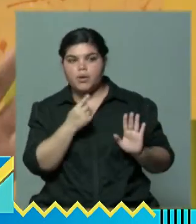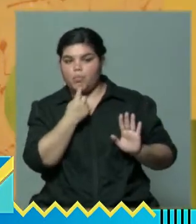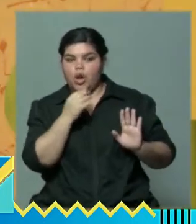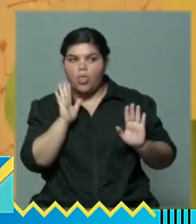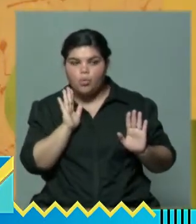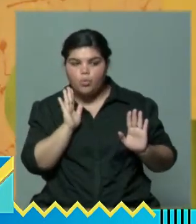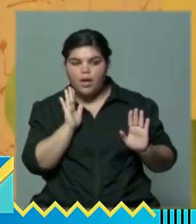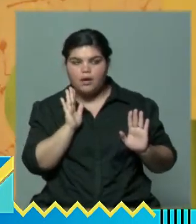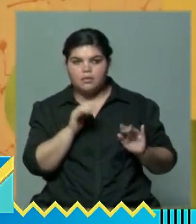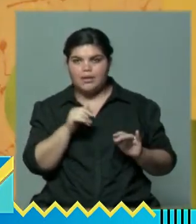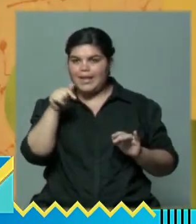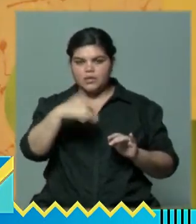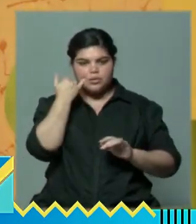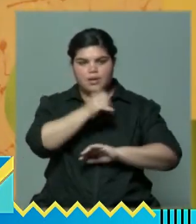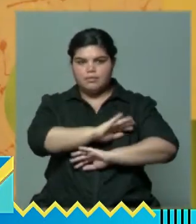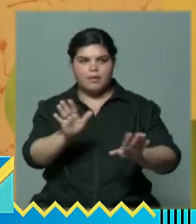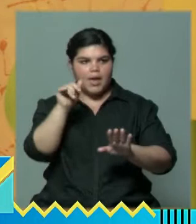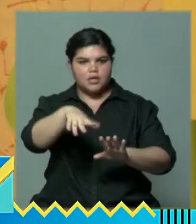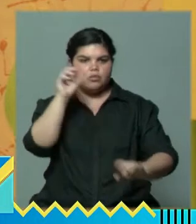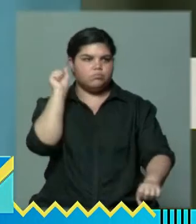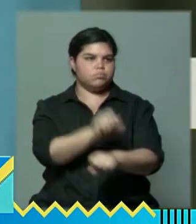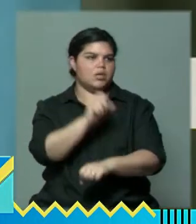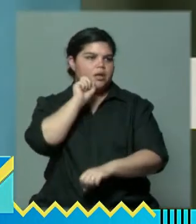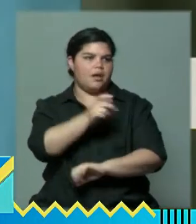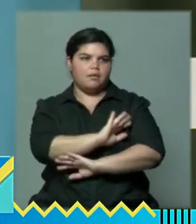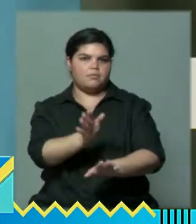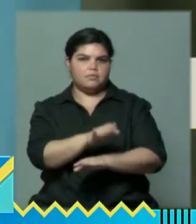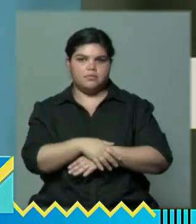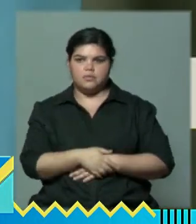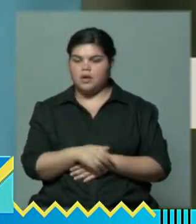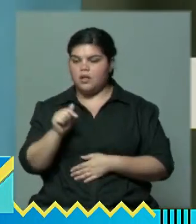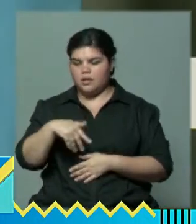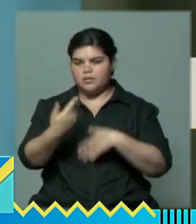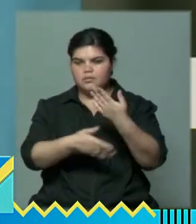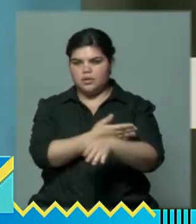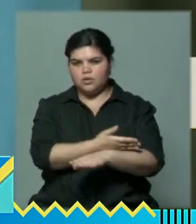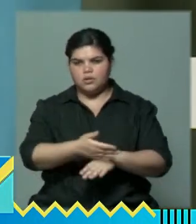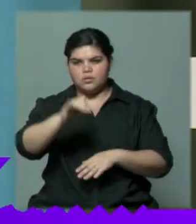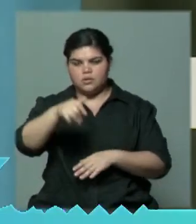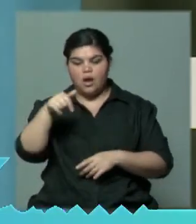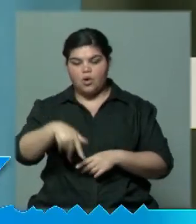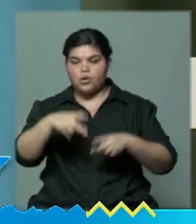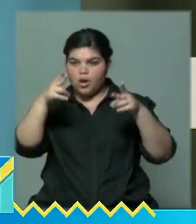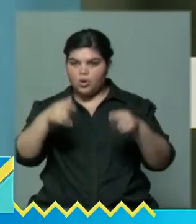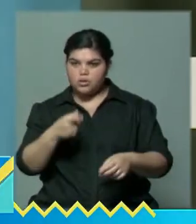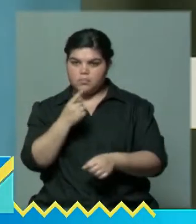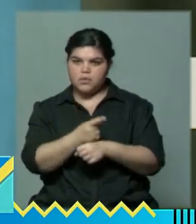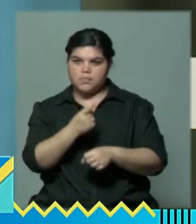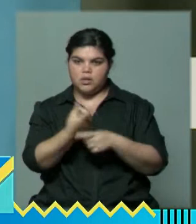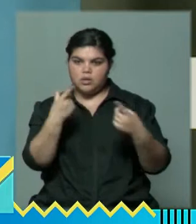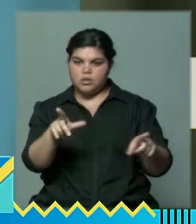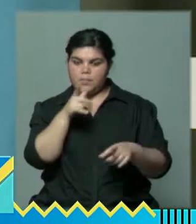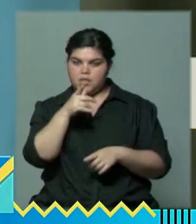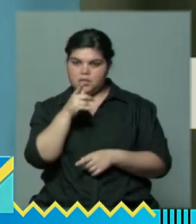van a ver. Esto no, ya estás en la conducta ilegal. Bien, vamos a seguir desarrollándolo. Tenemos que justamente irnos al primer corte en Distintos